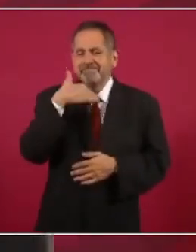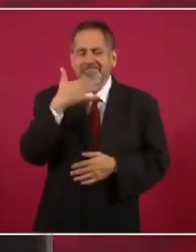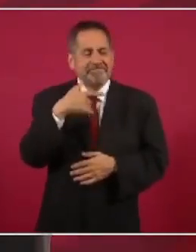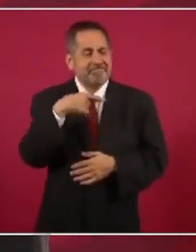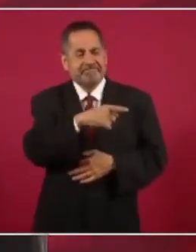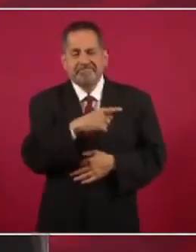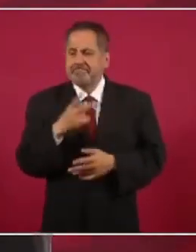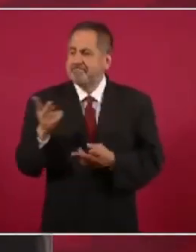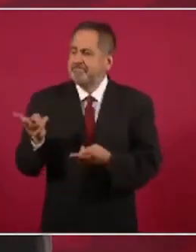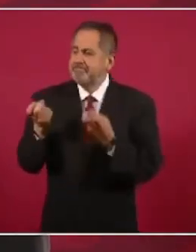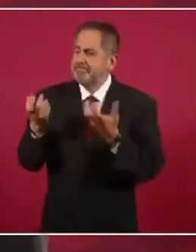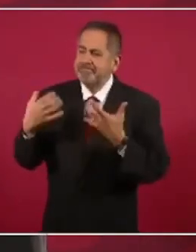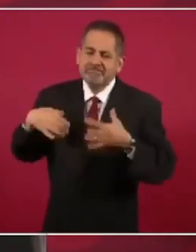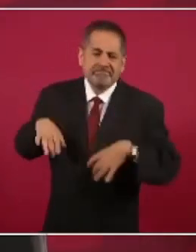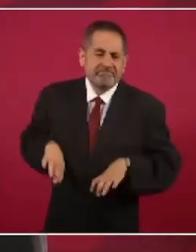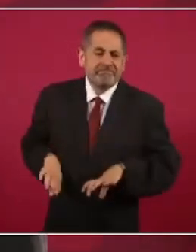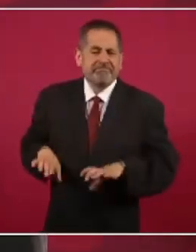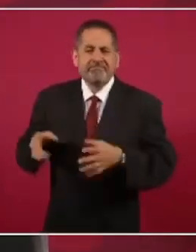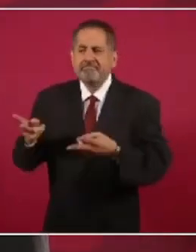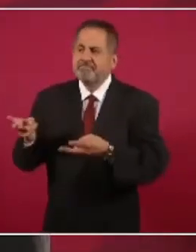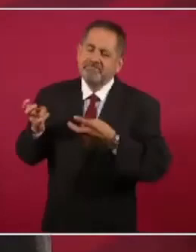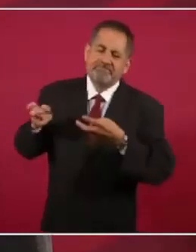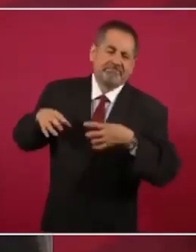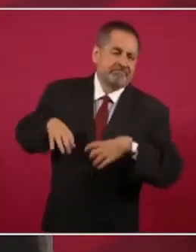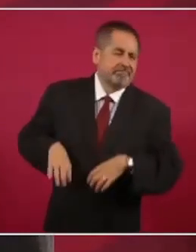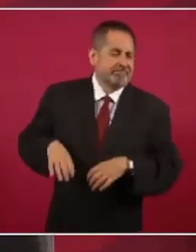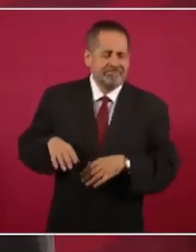a saquear, a robar,